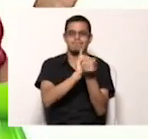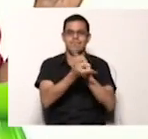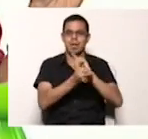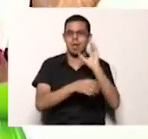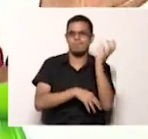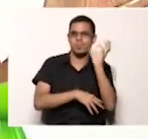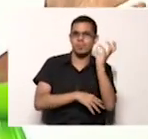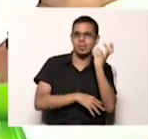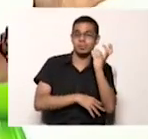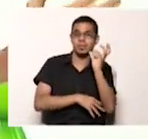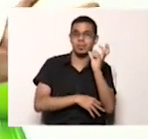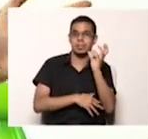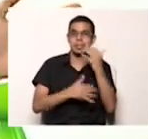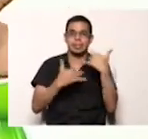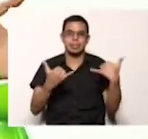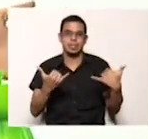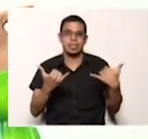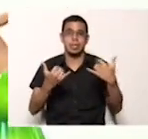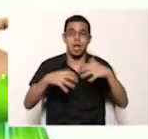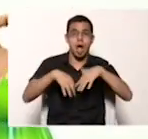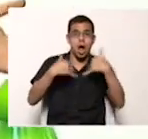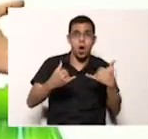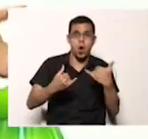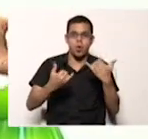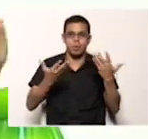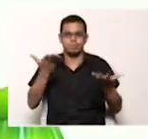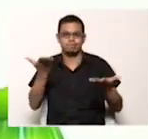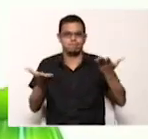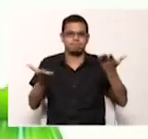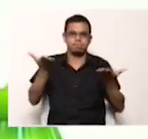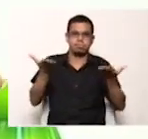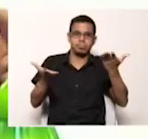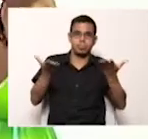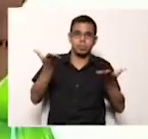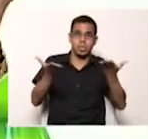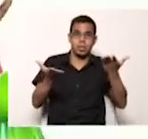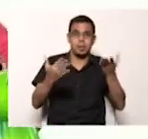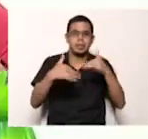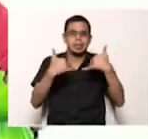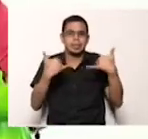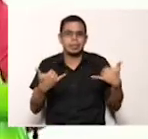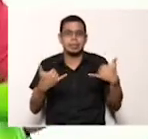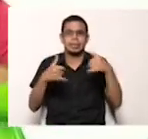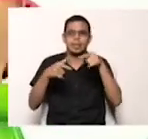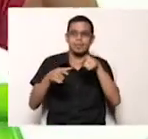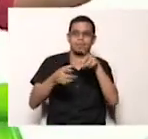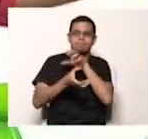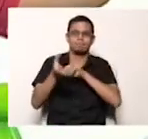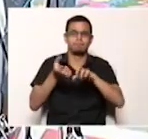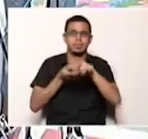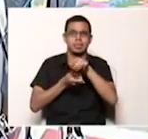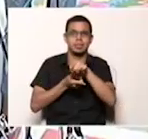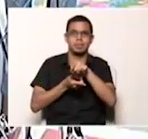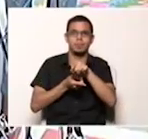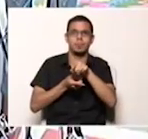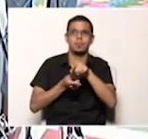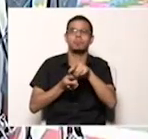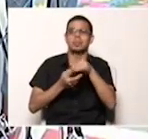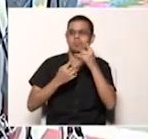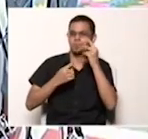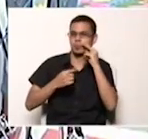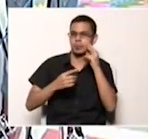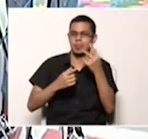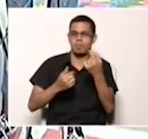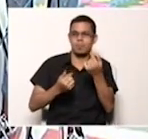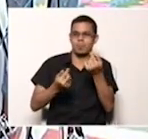sobre la palestra día a día. ¿Por qué? Porque es algo que nos afecta, claro. Y no solamente desde ahora, tiene años